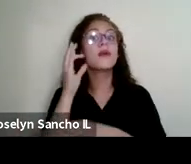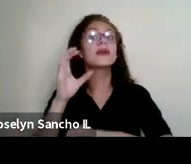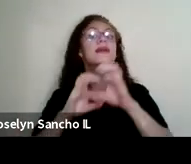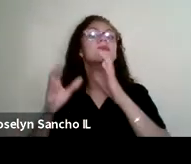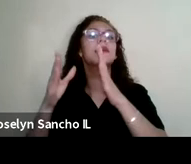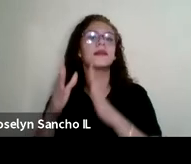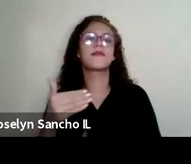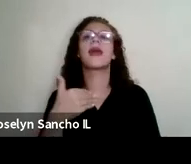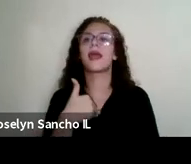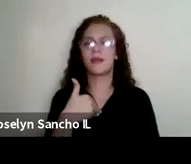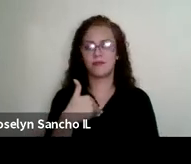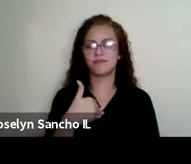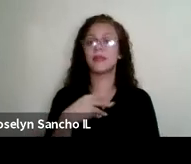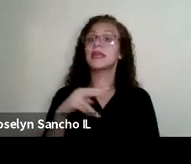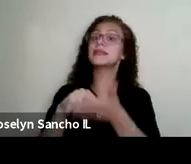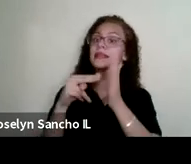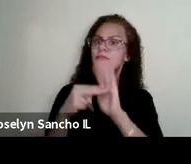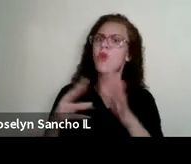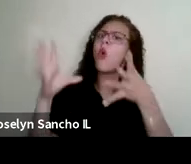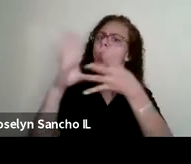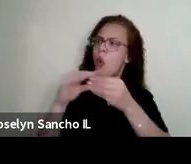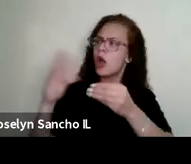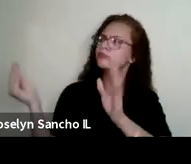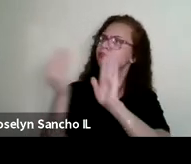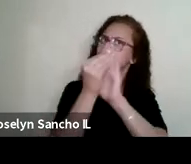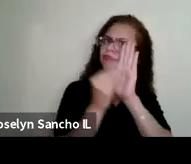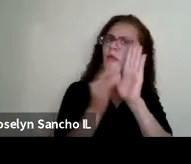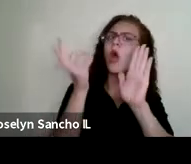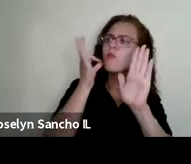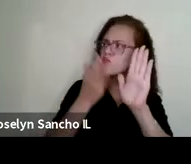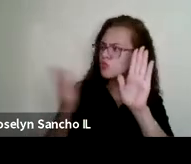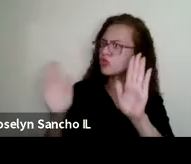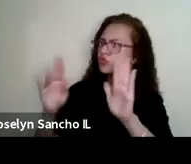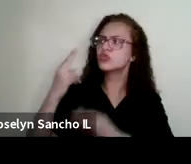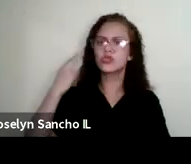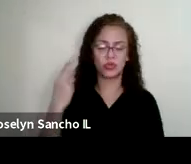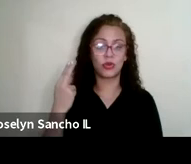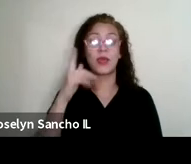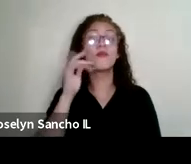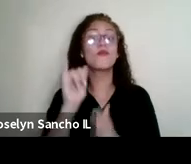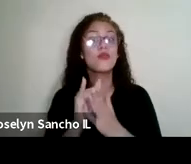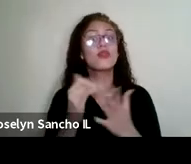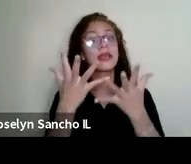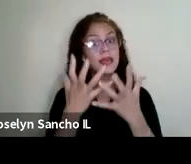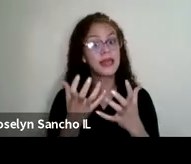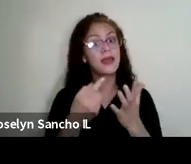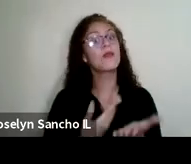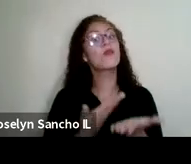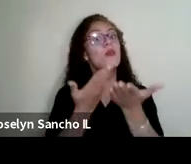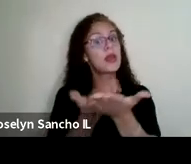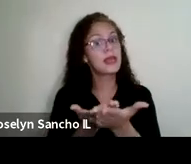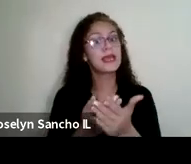que existen, es decir, que contemos también las historias de ellas. Y por eso les queríamos proponer